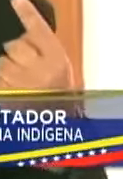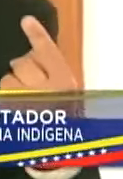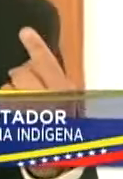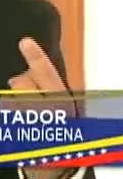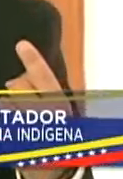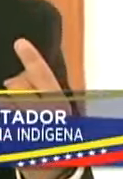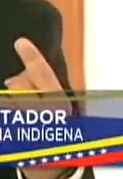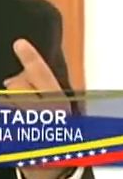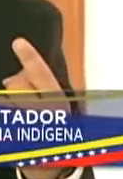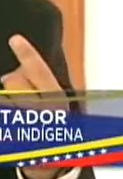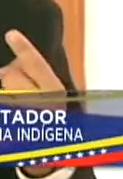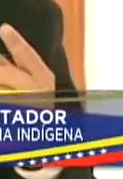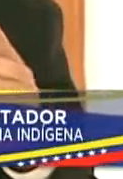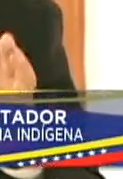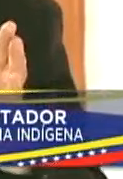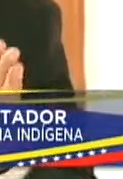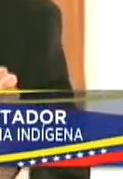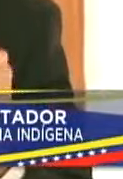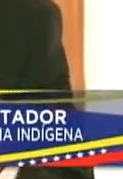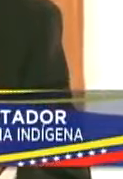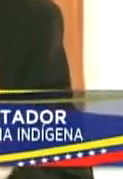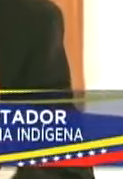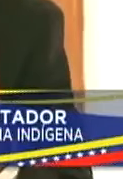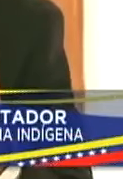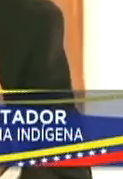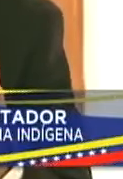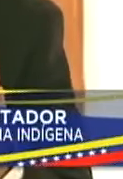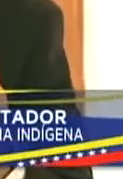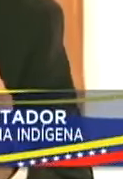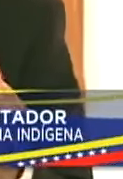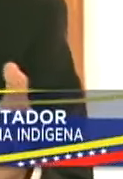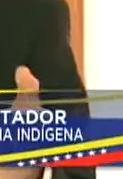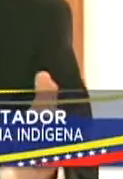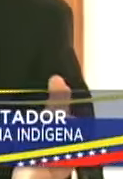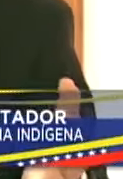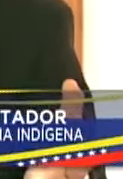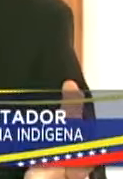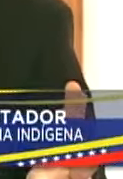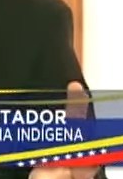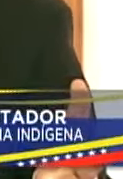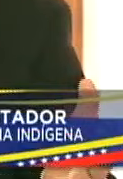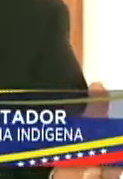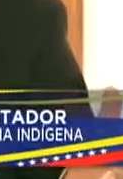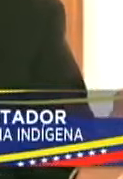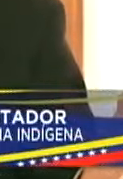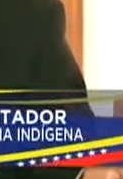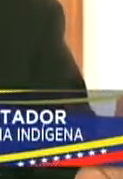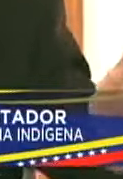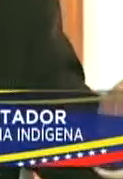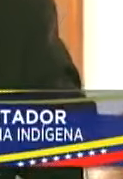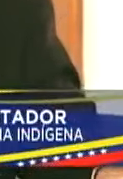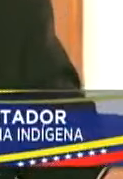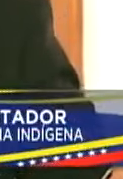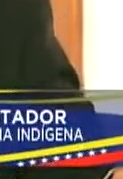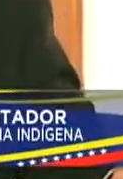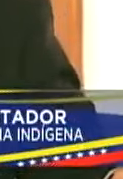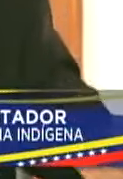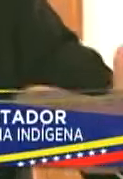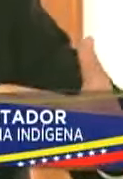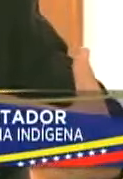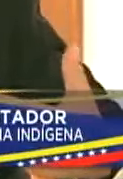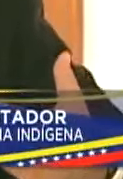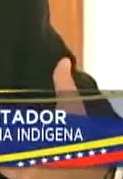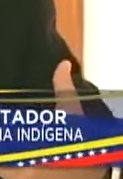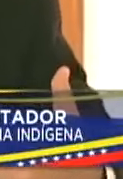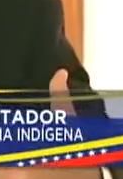más allá de sus propias fronteras, porque hay que ser muy cuidadoso también con esto. ¿Nosotros cómo vamos a ser enemigos de la diversidad cultural